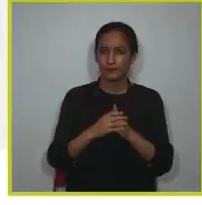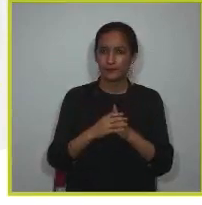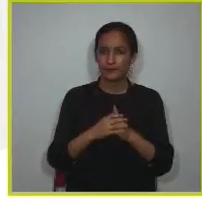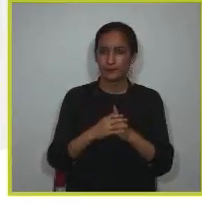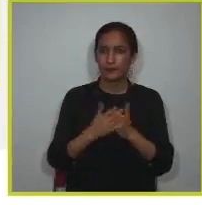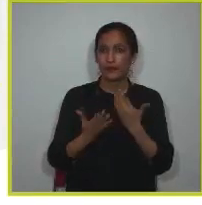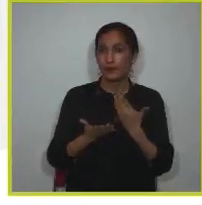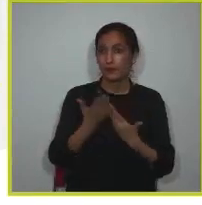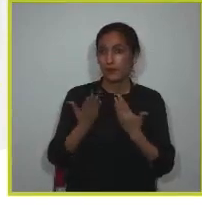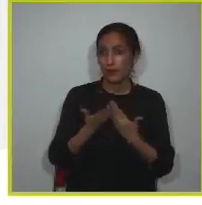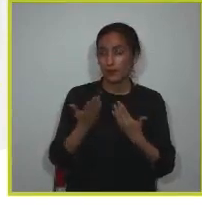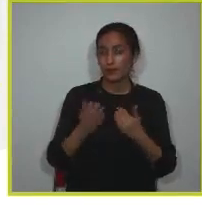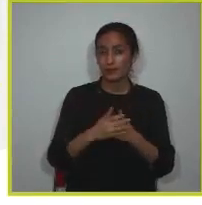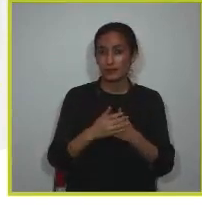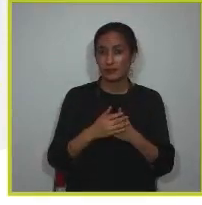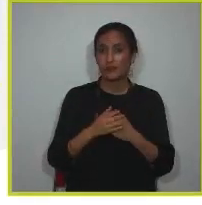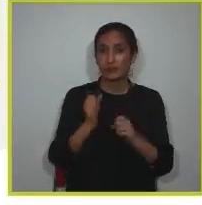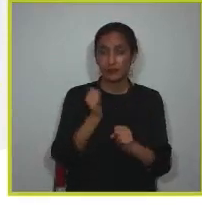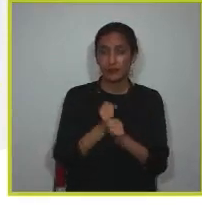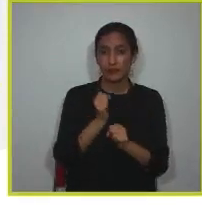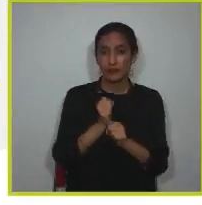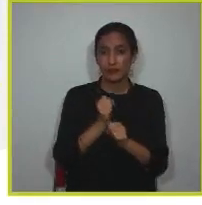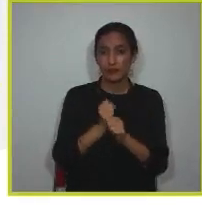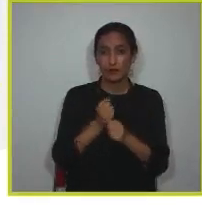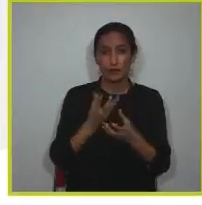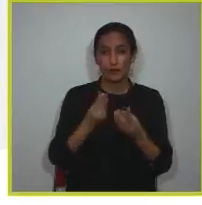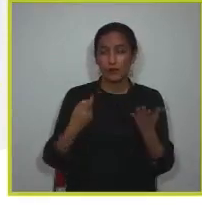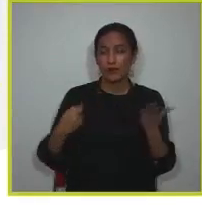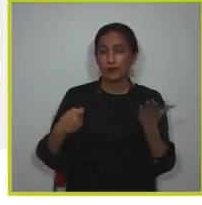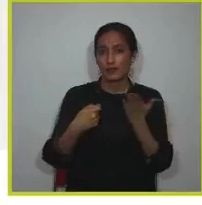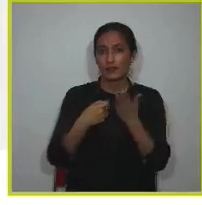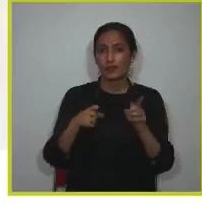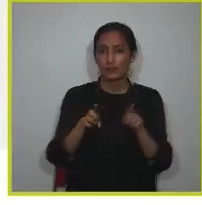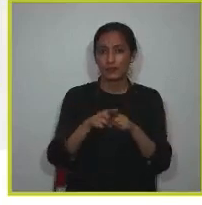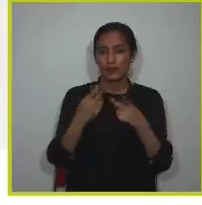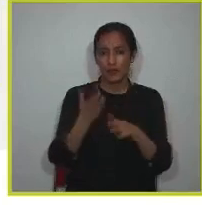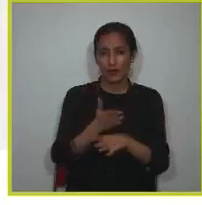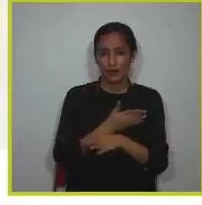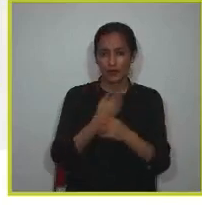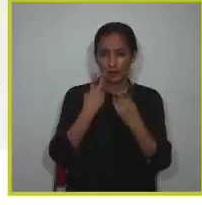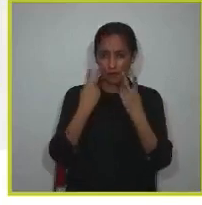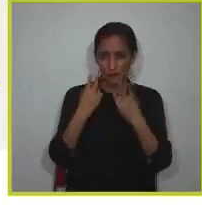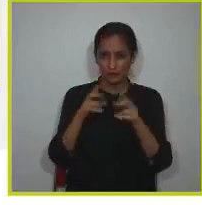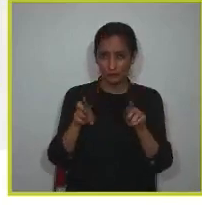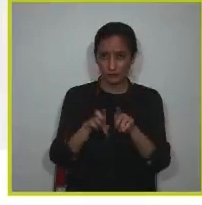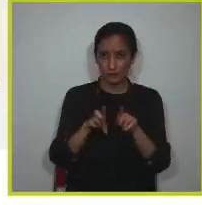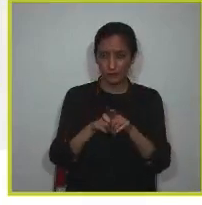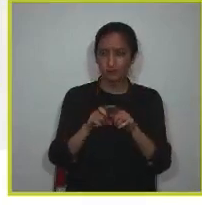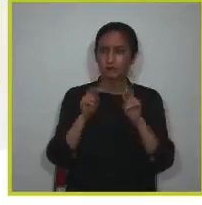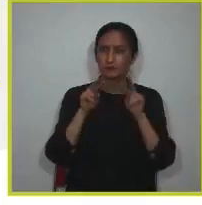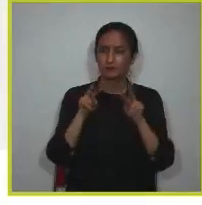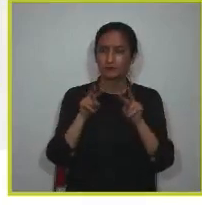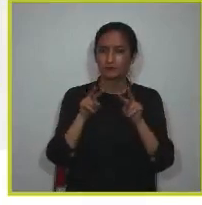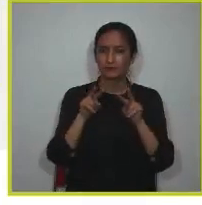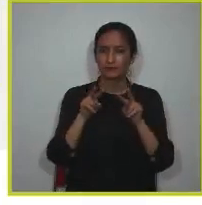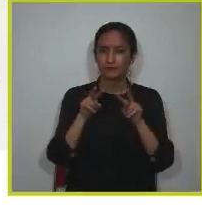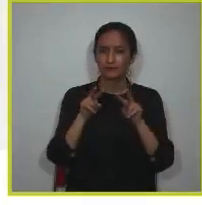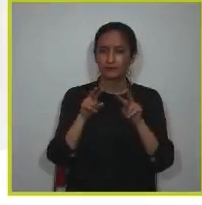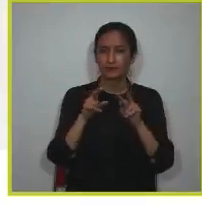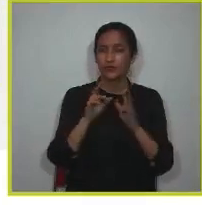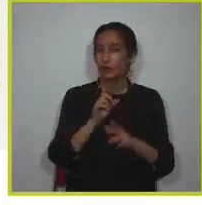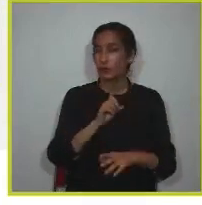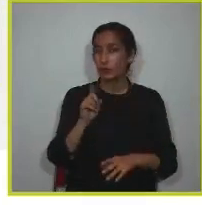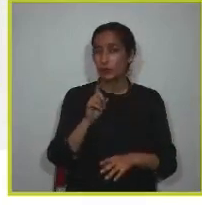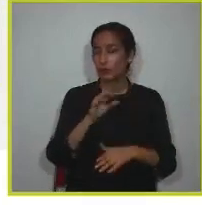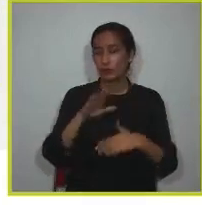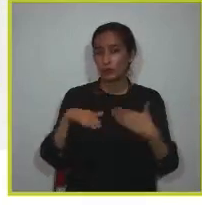facilitarles este esta labor que es altamente técnica y como habíamos visto hay una situación en la que no